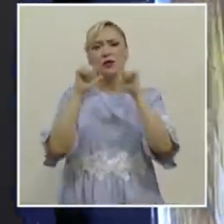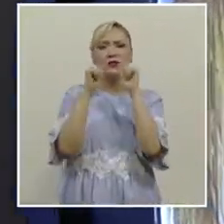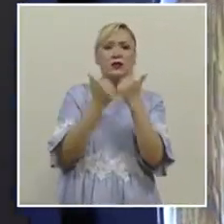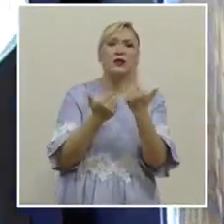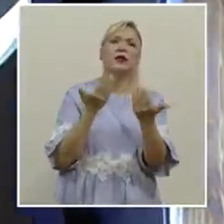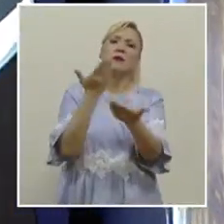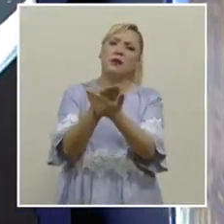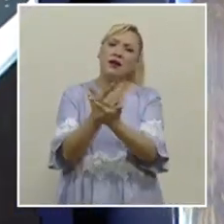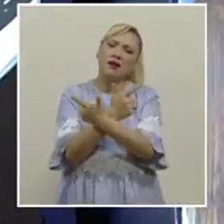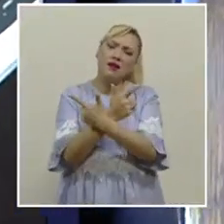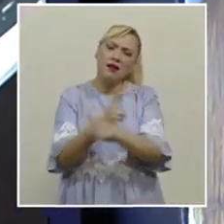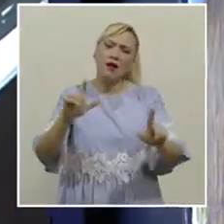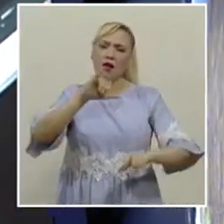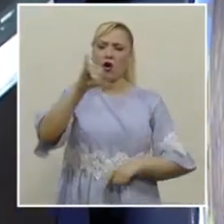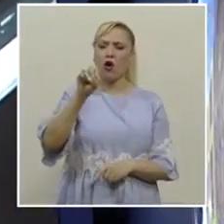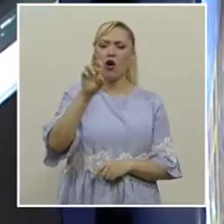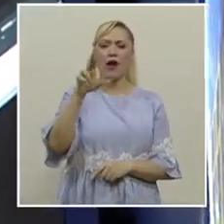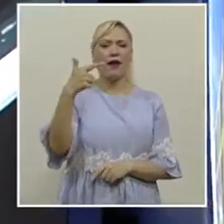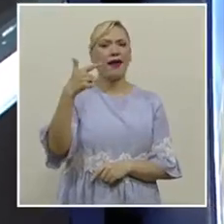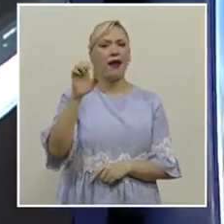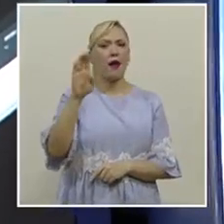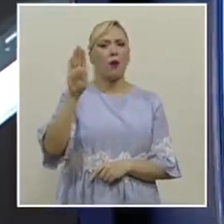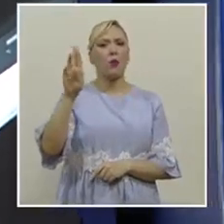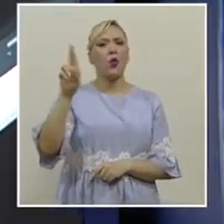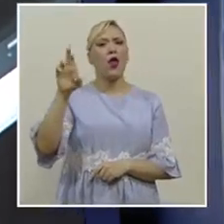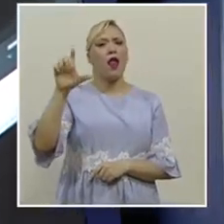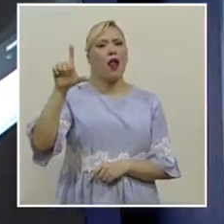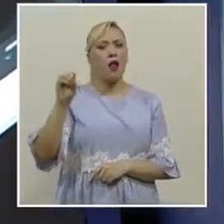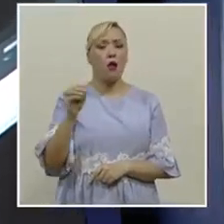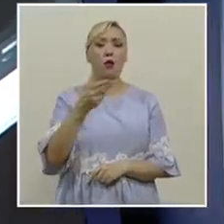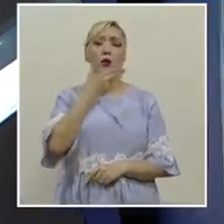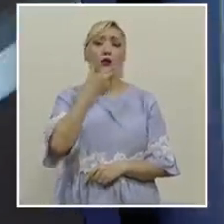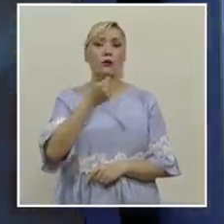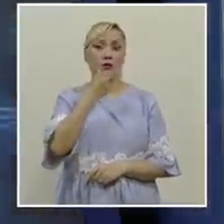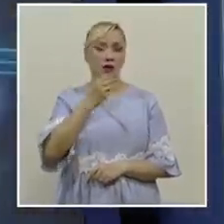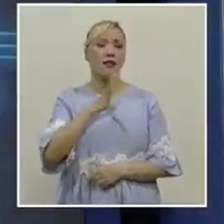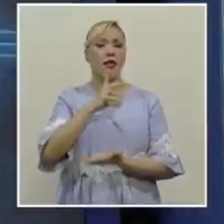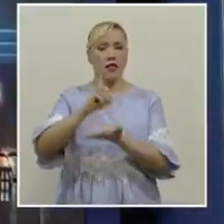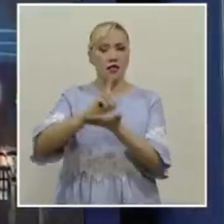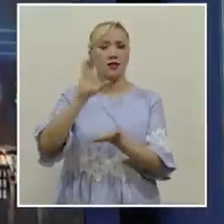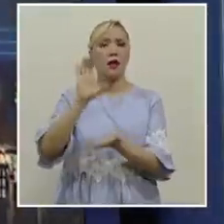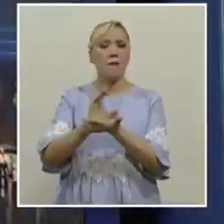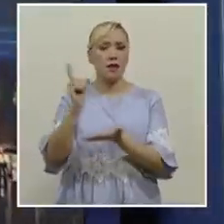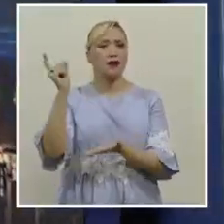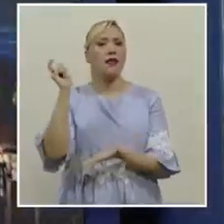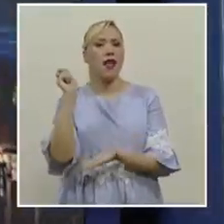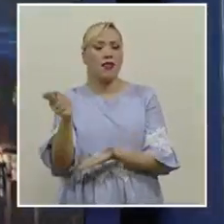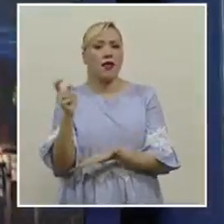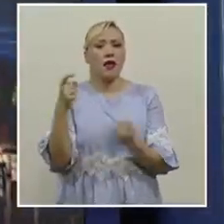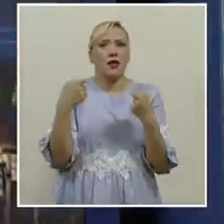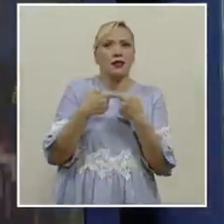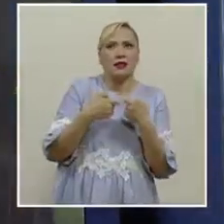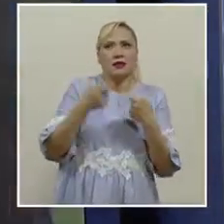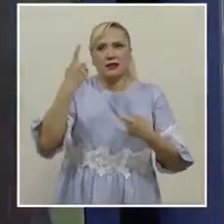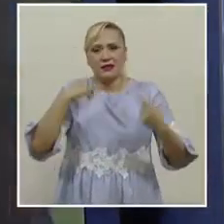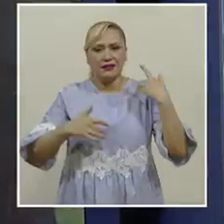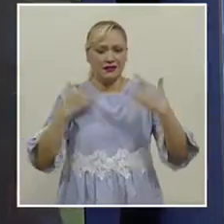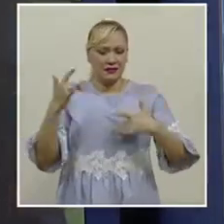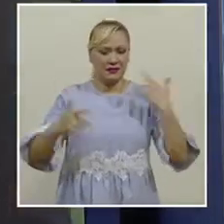piden la liberación de Jorge Burelo, un joven con discapacidad psicosocial que fue detenido. Adelante, Lorena.